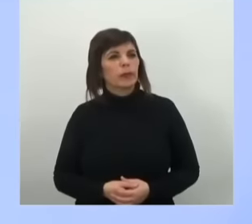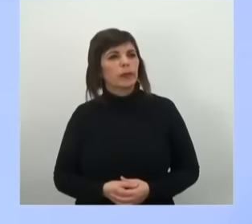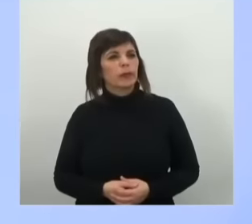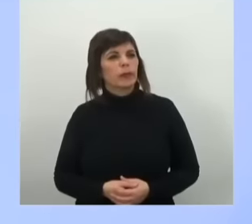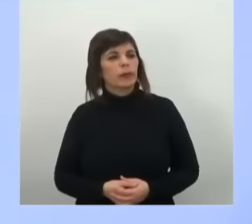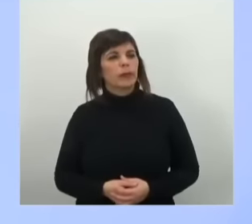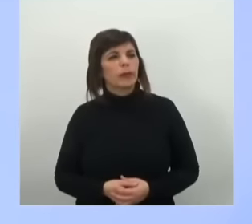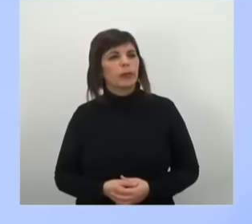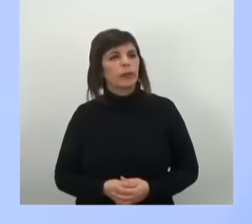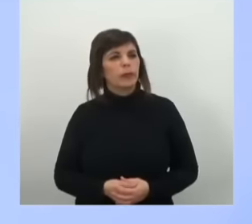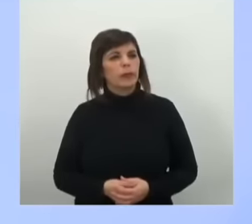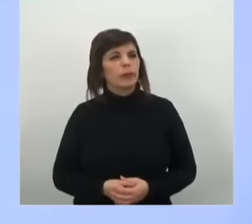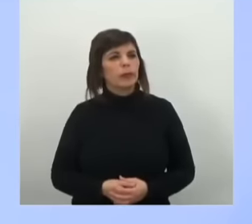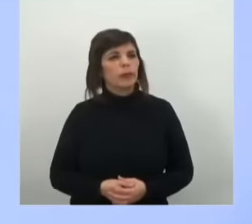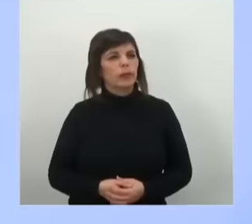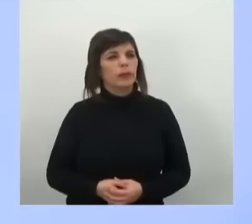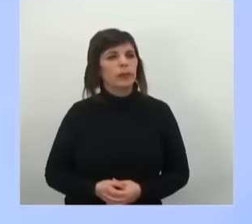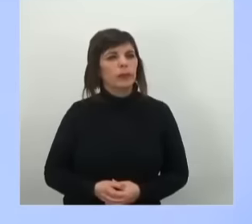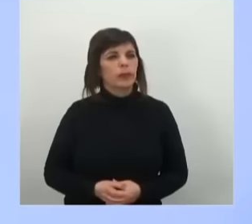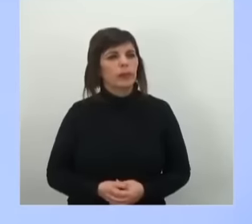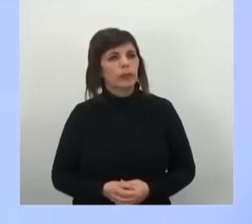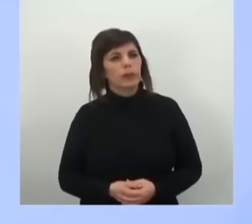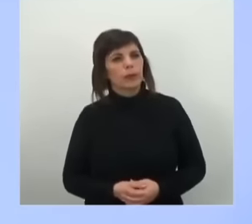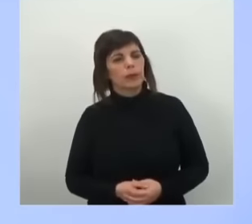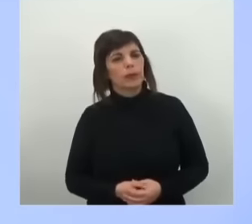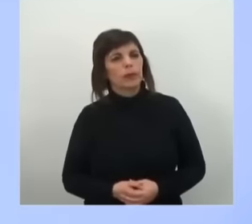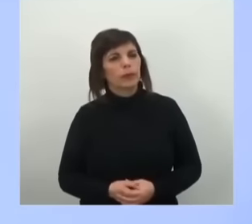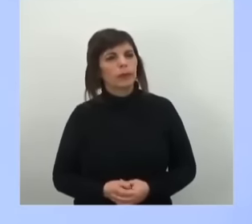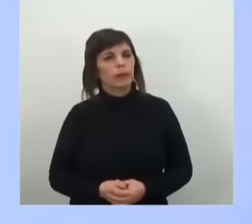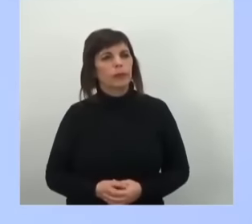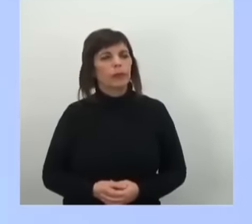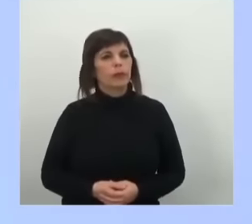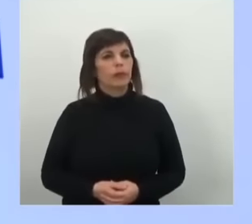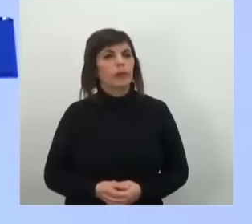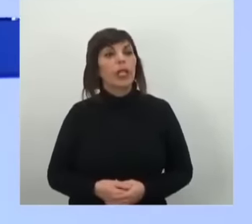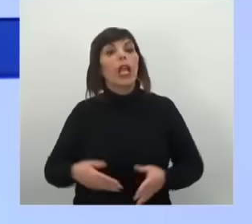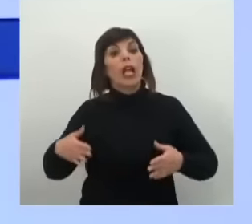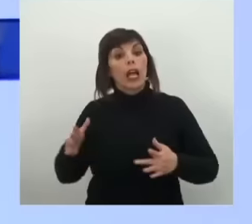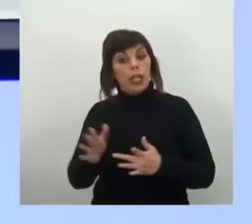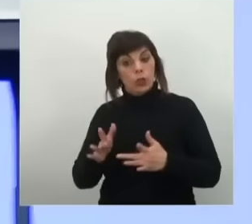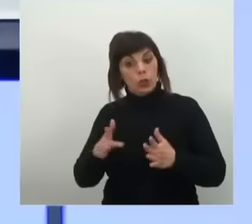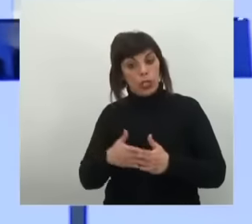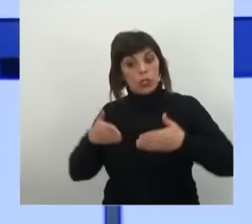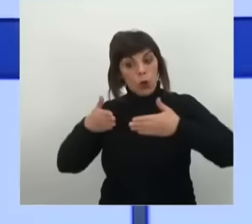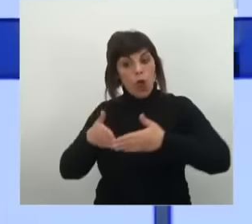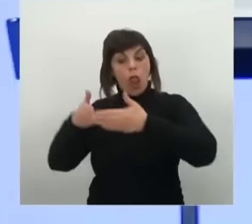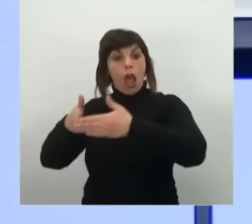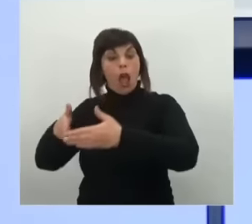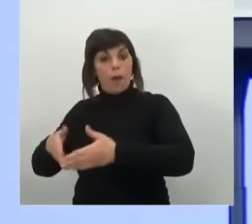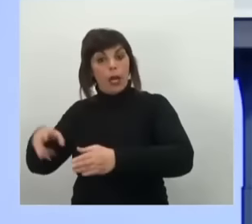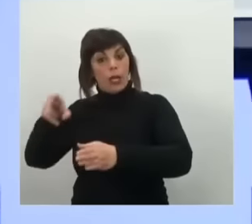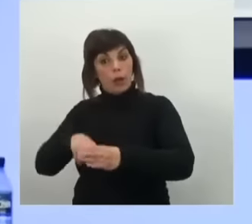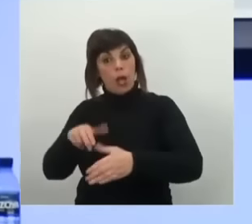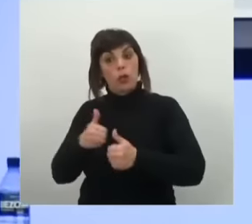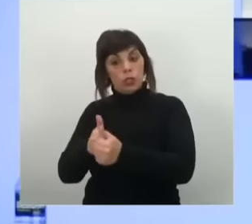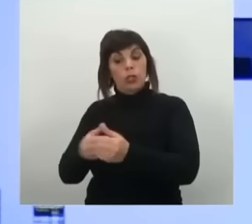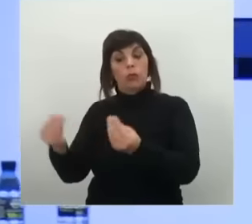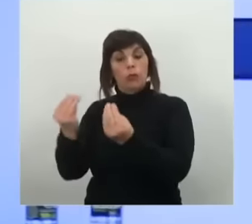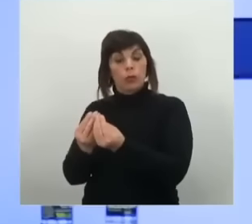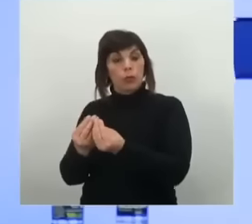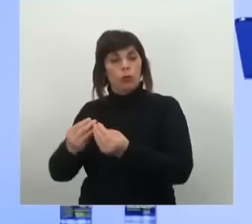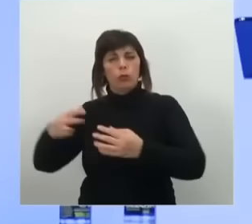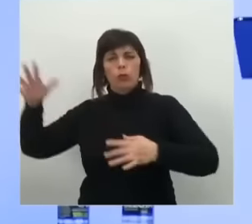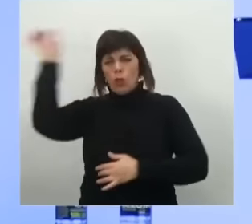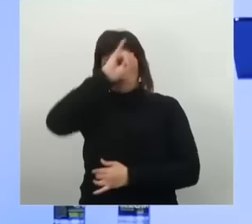aquí hay un dato bien interesante en el mismo relato recuérdense estamos sobre la barca se levantó la situación está la tormenta El Señor está ahí al